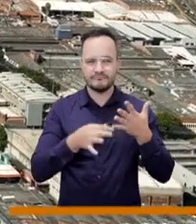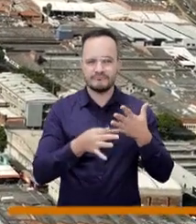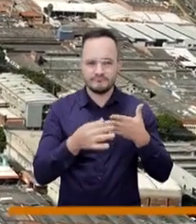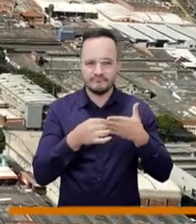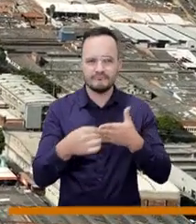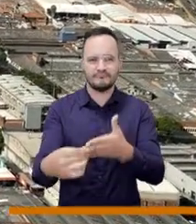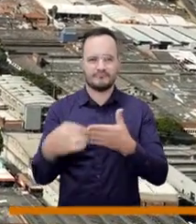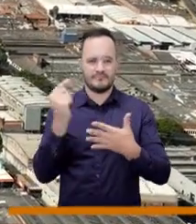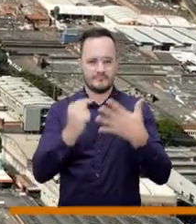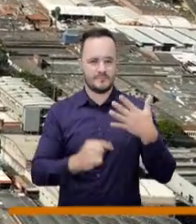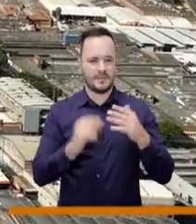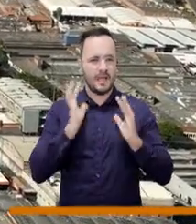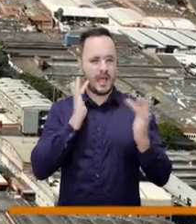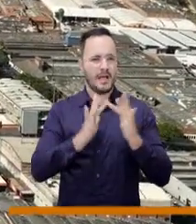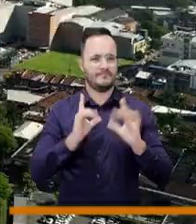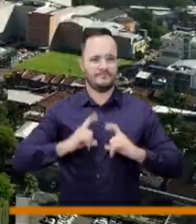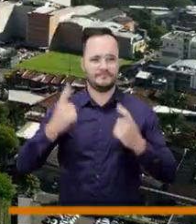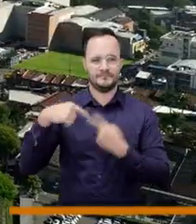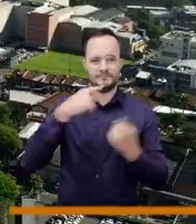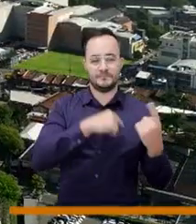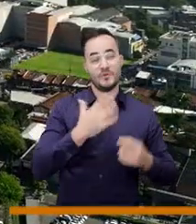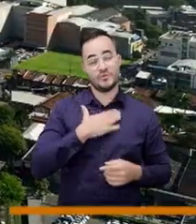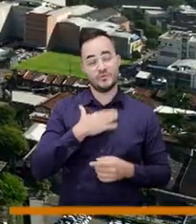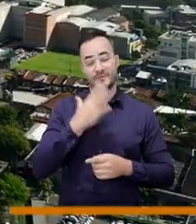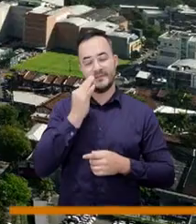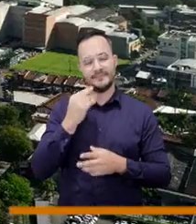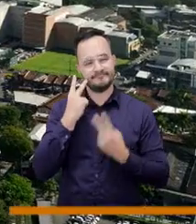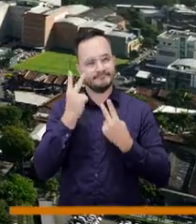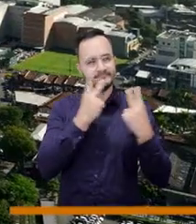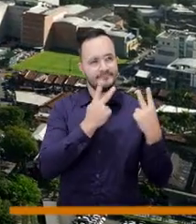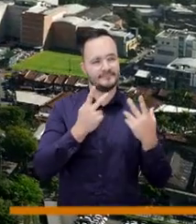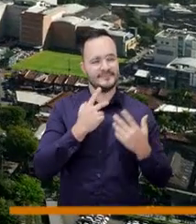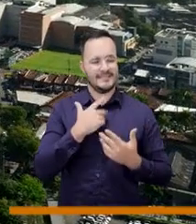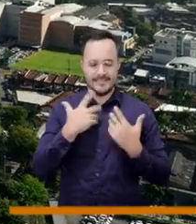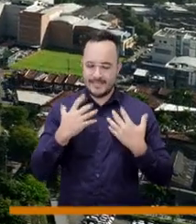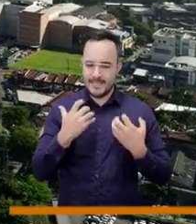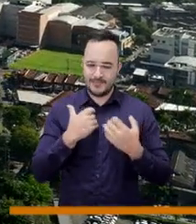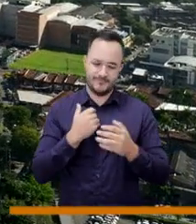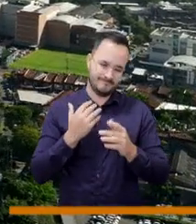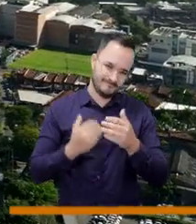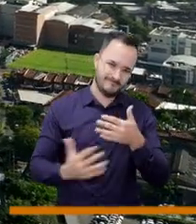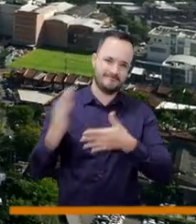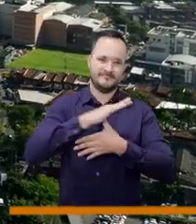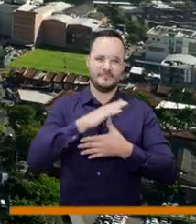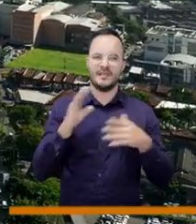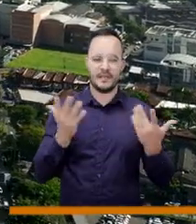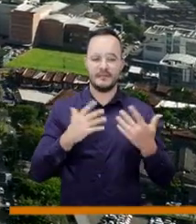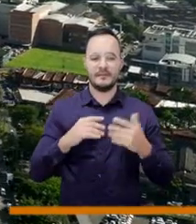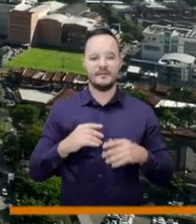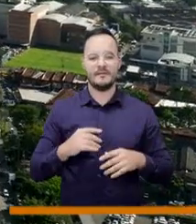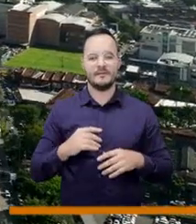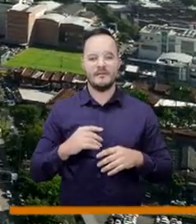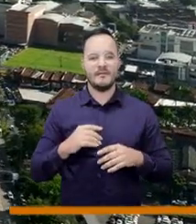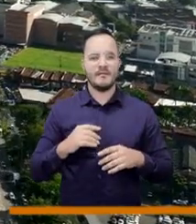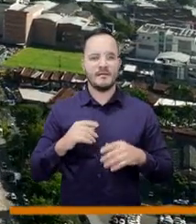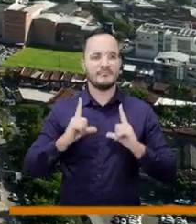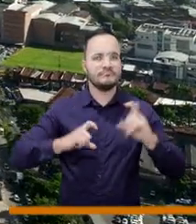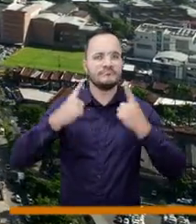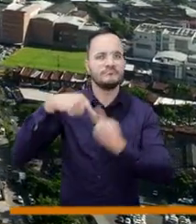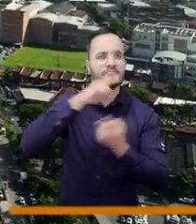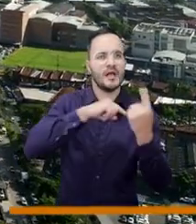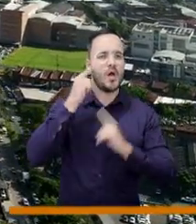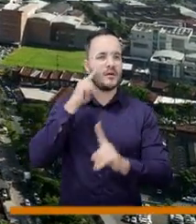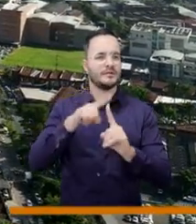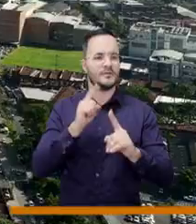trabajado fundamentalmente sobre el que creo hoy tiene un gran potencial para la ciudad: el turismo corporativo, el turismo